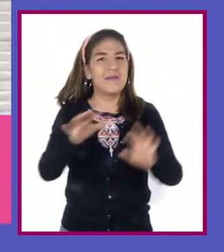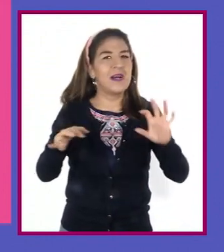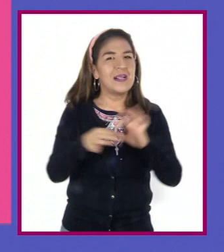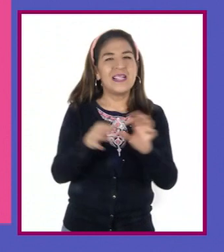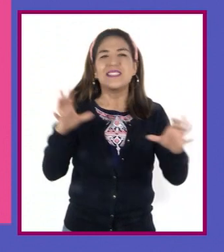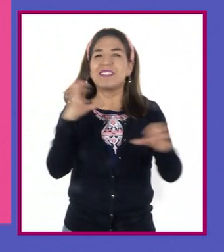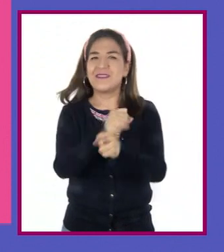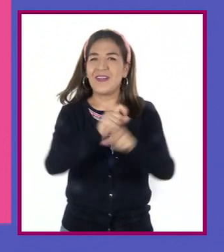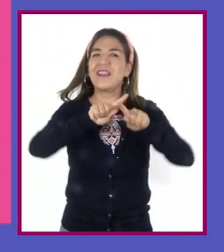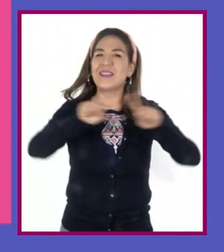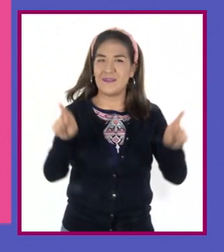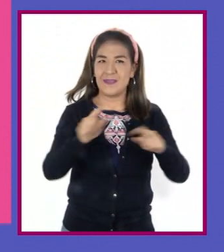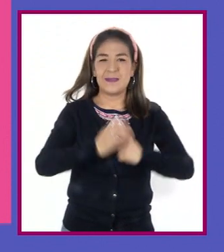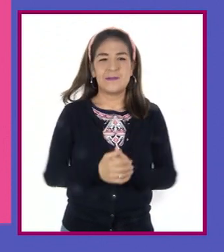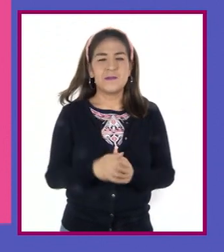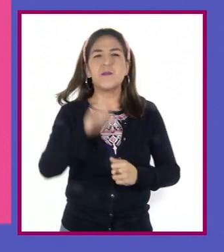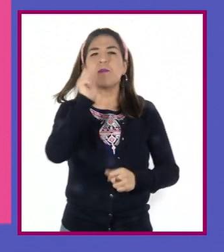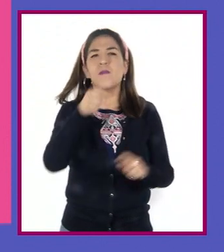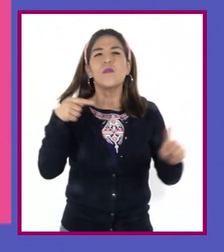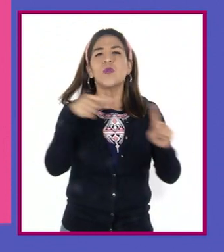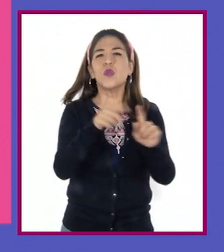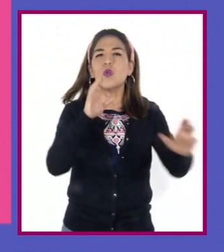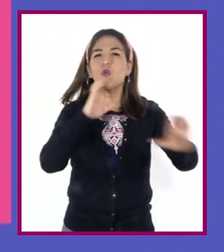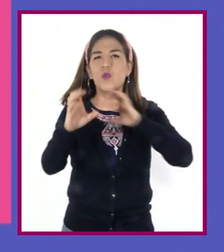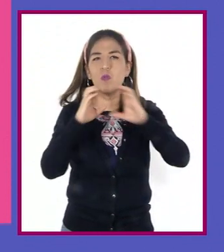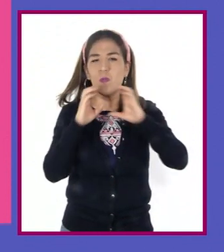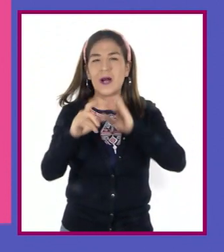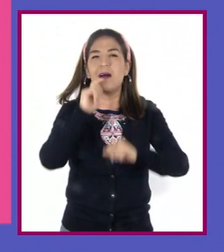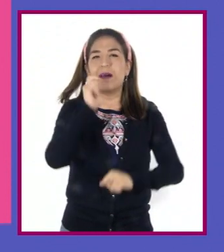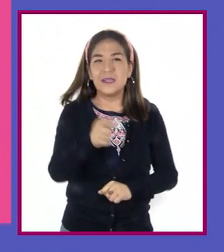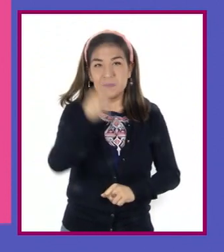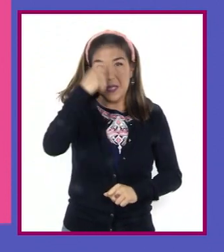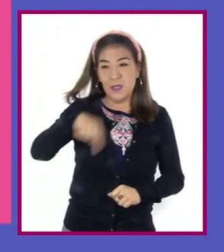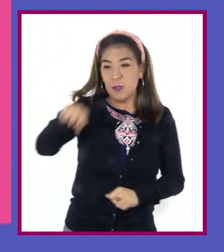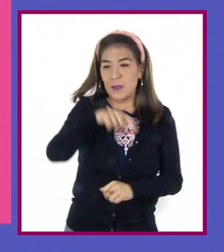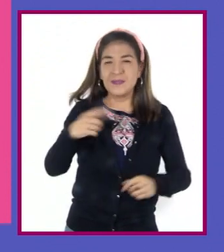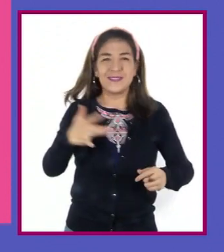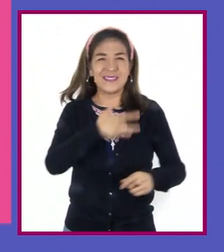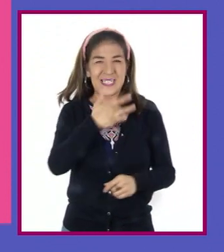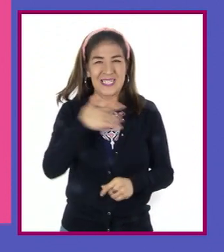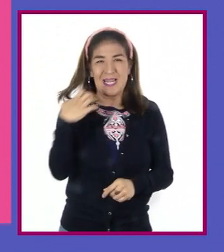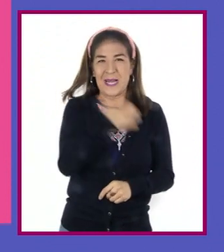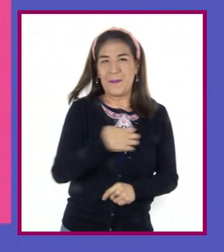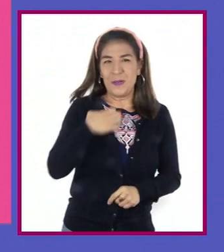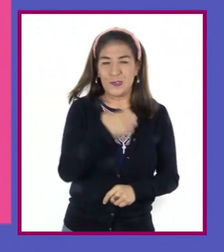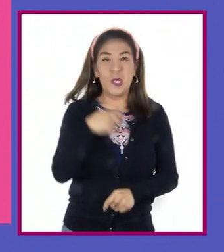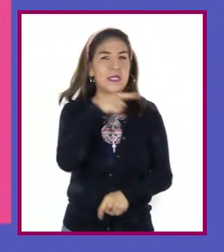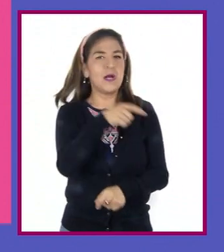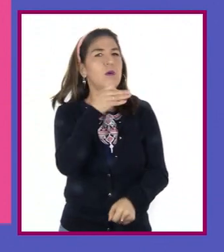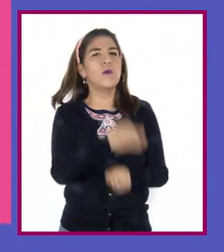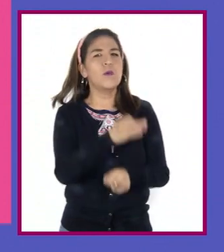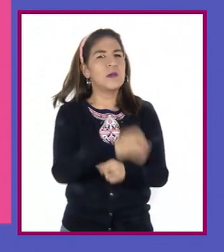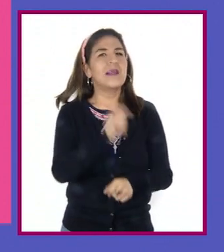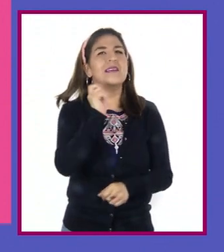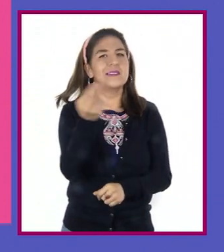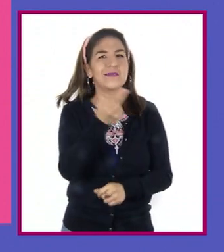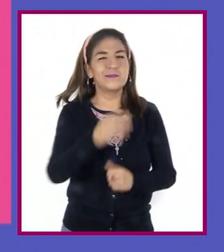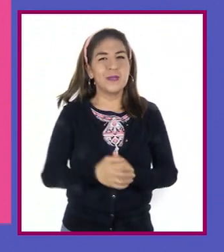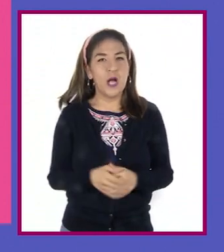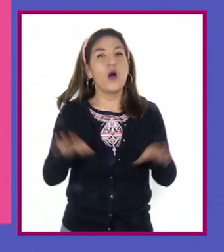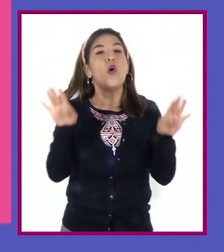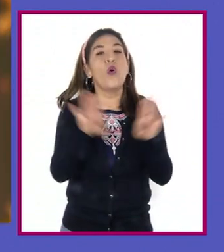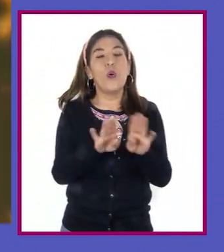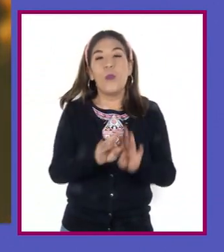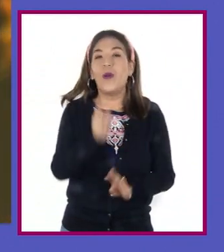palabras. La intención comunicativa es provocar alguna emoción, En este caso importa mucho el cómo se